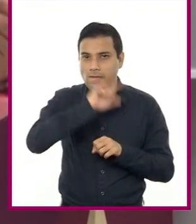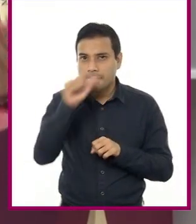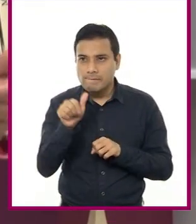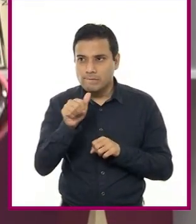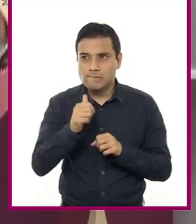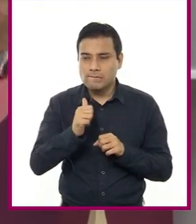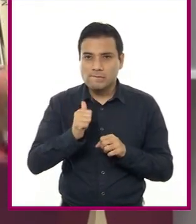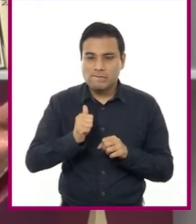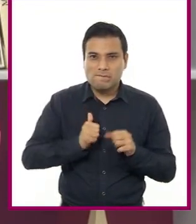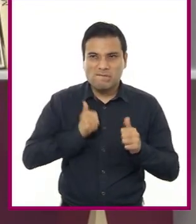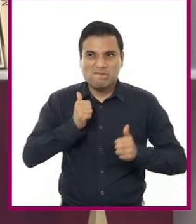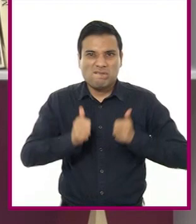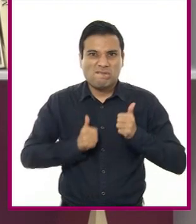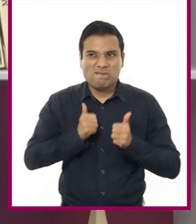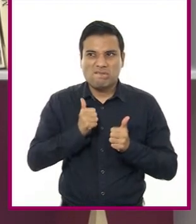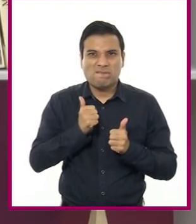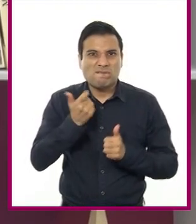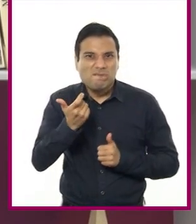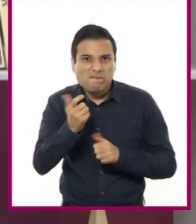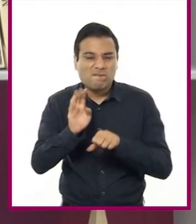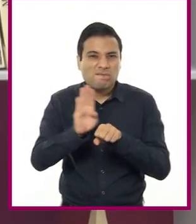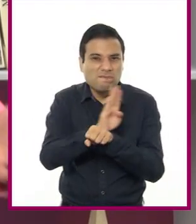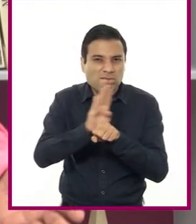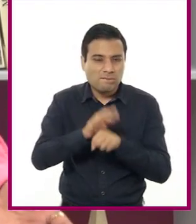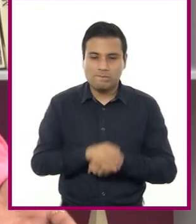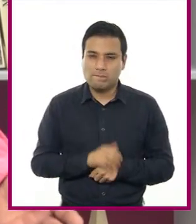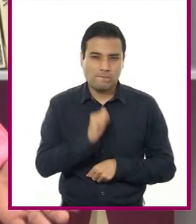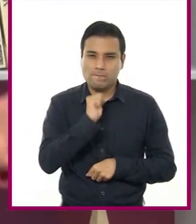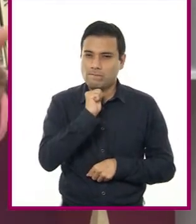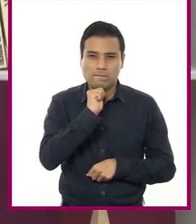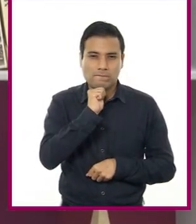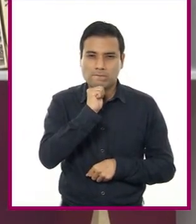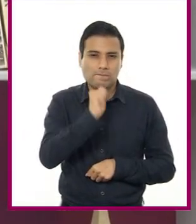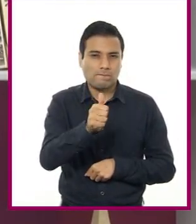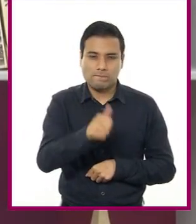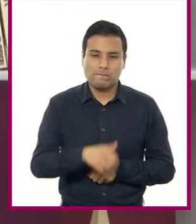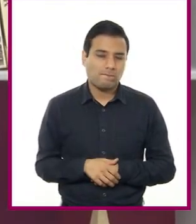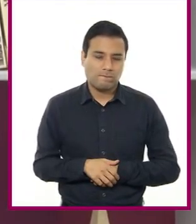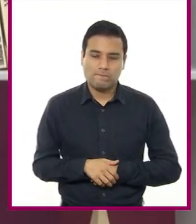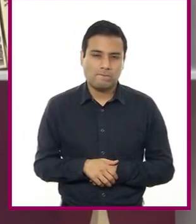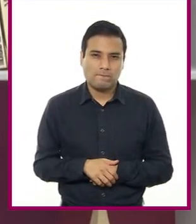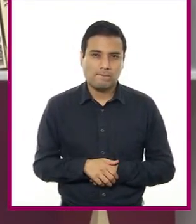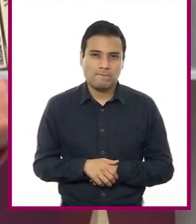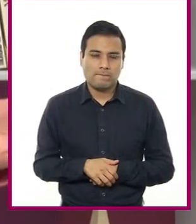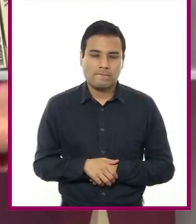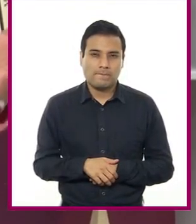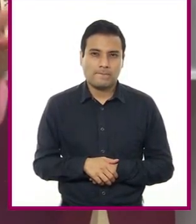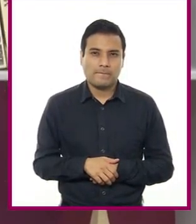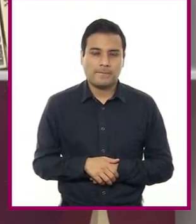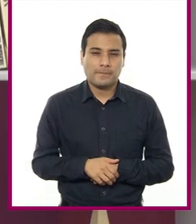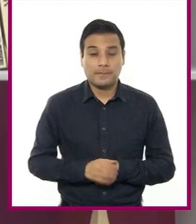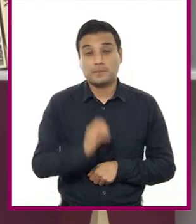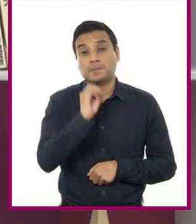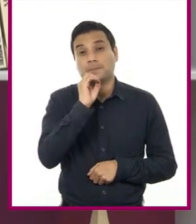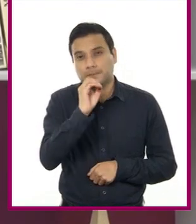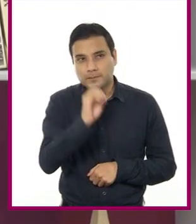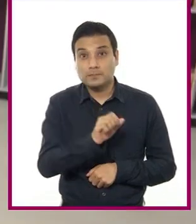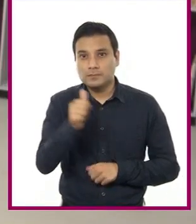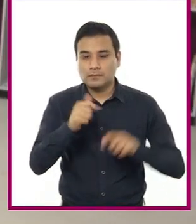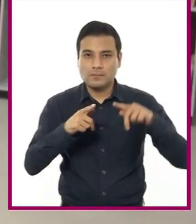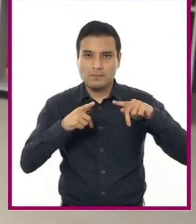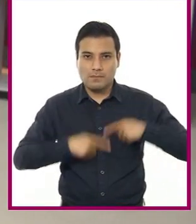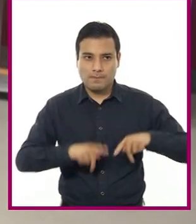o pretender obtener algún beneficio, provecho o ventaja personal o a favor de